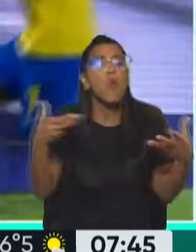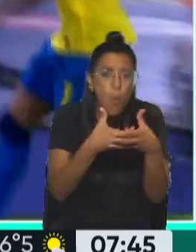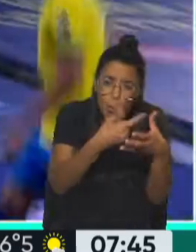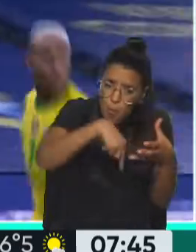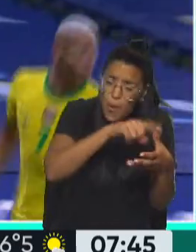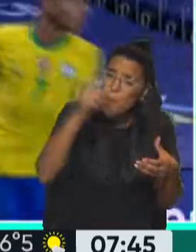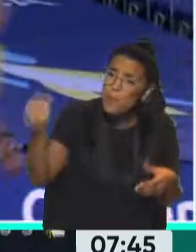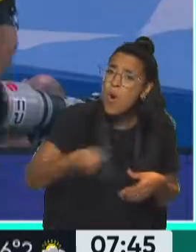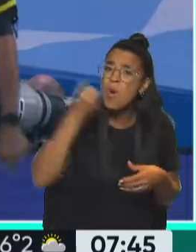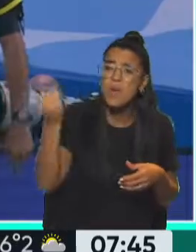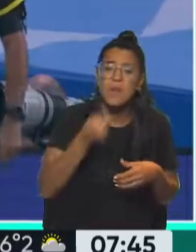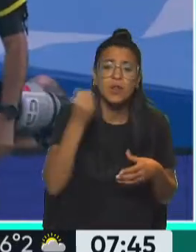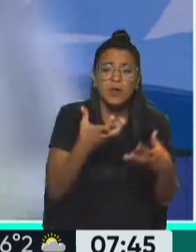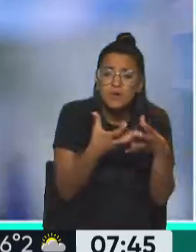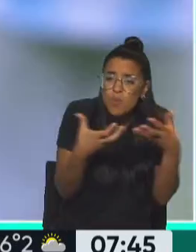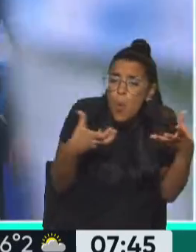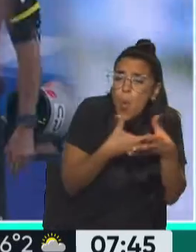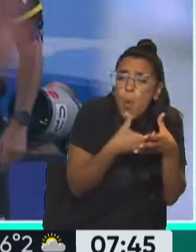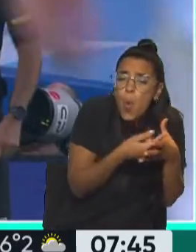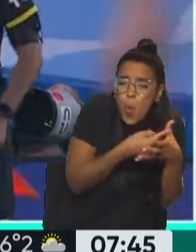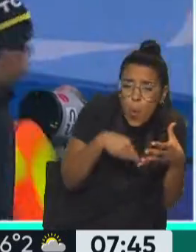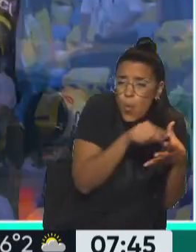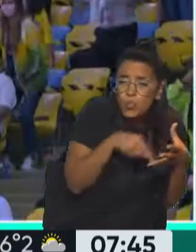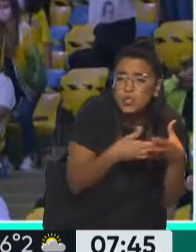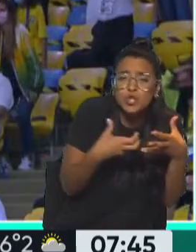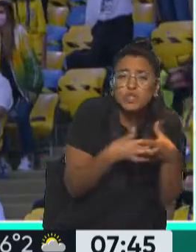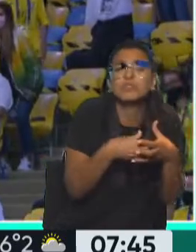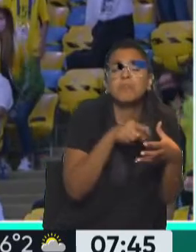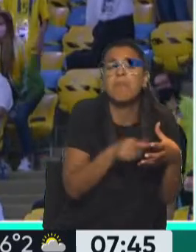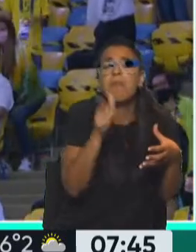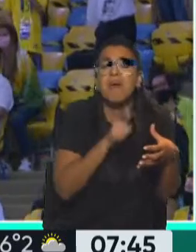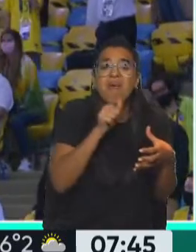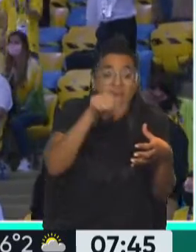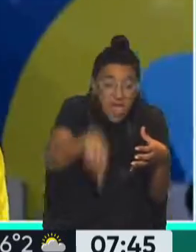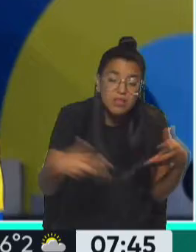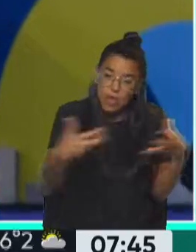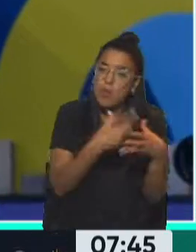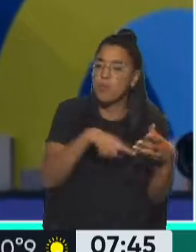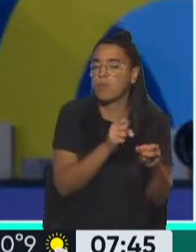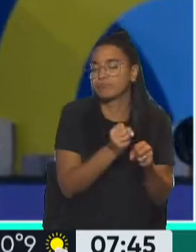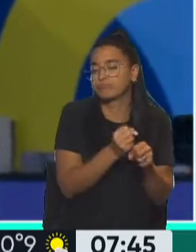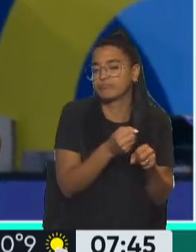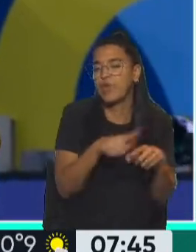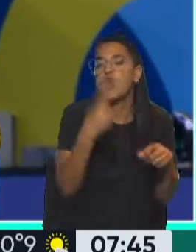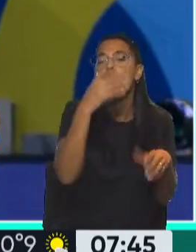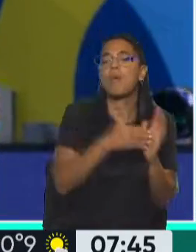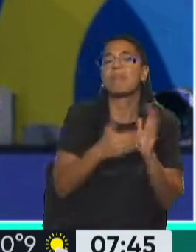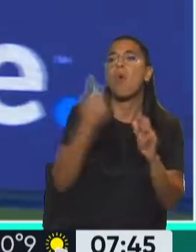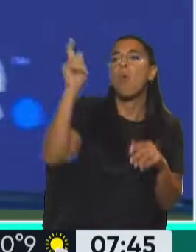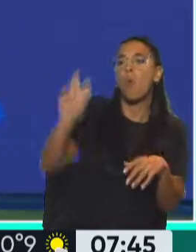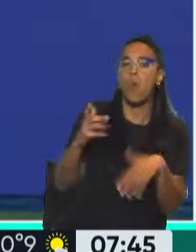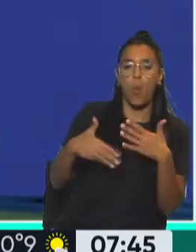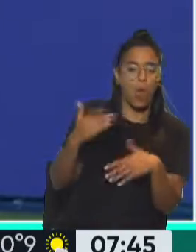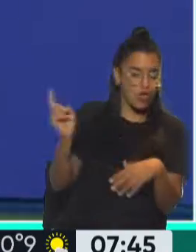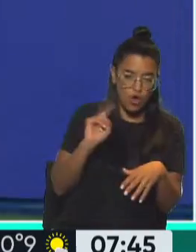sumamente importante. El anudamiento ese que produce el grupo, me parece que este grupo está anudado, no depende de un jugador, sino